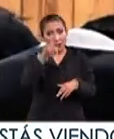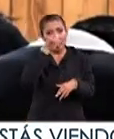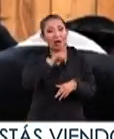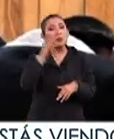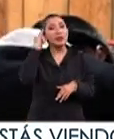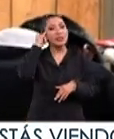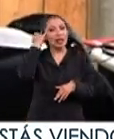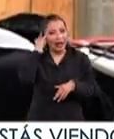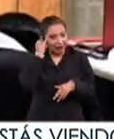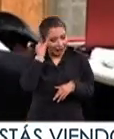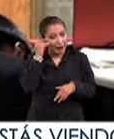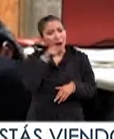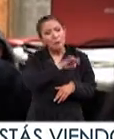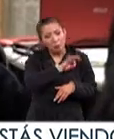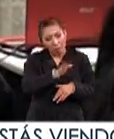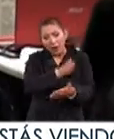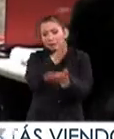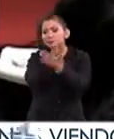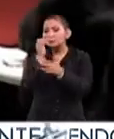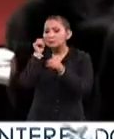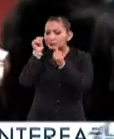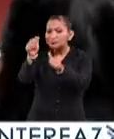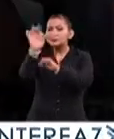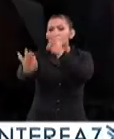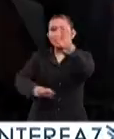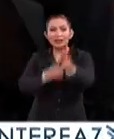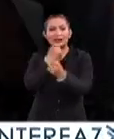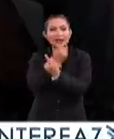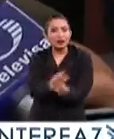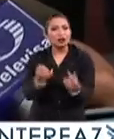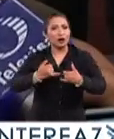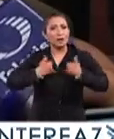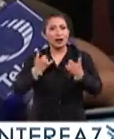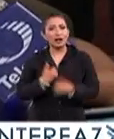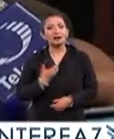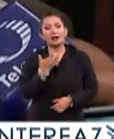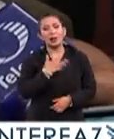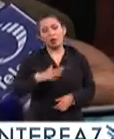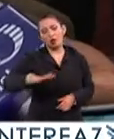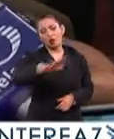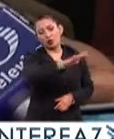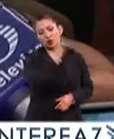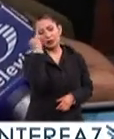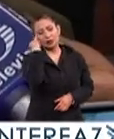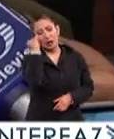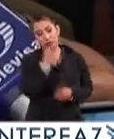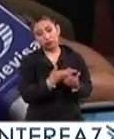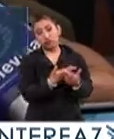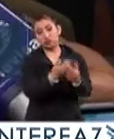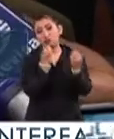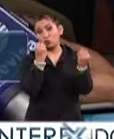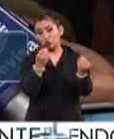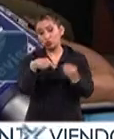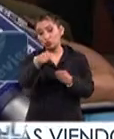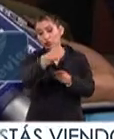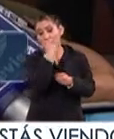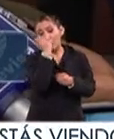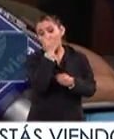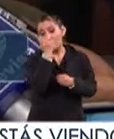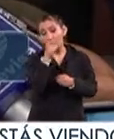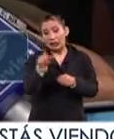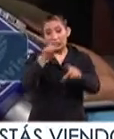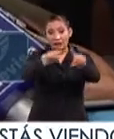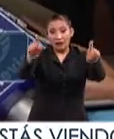lengua indígena que podrían estar atendiendo a estos niños y jóvenes. Tenemos una población indígena considerable y sobre todo